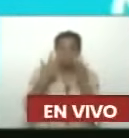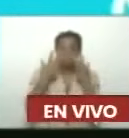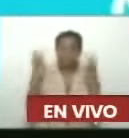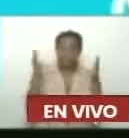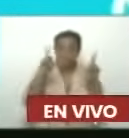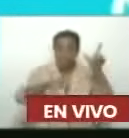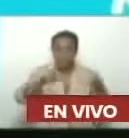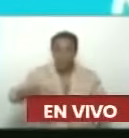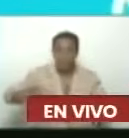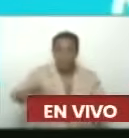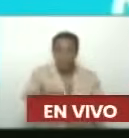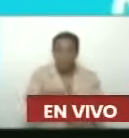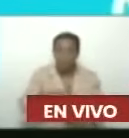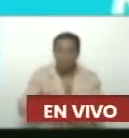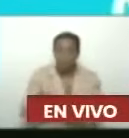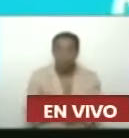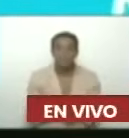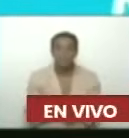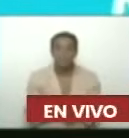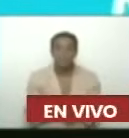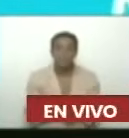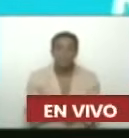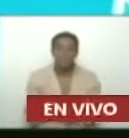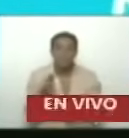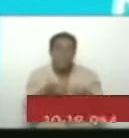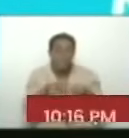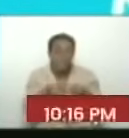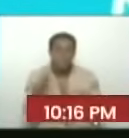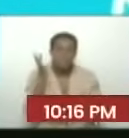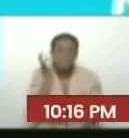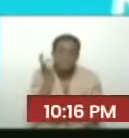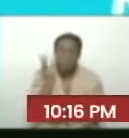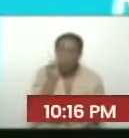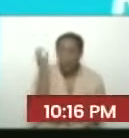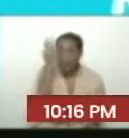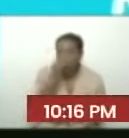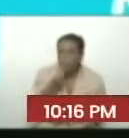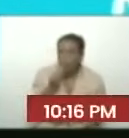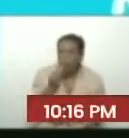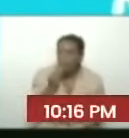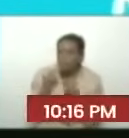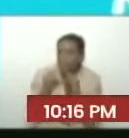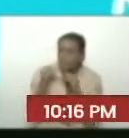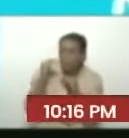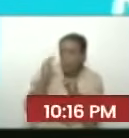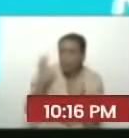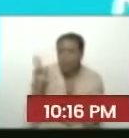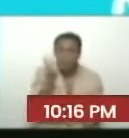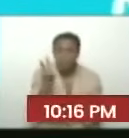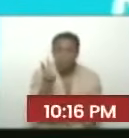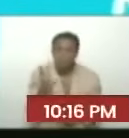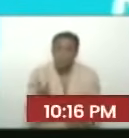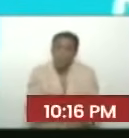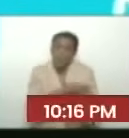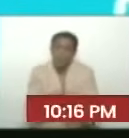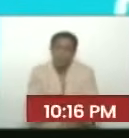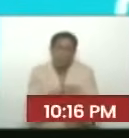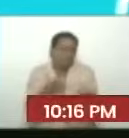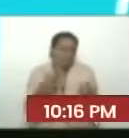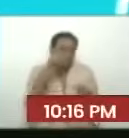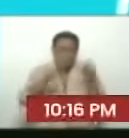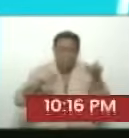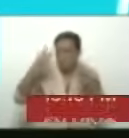fenómenos espectaculares de niños, niñas, jóvenes. Venezuela es un país